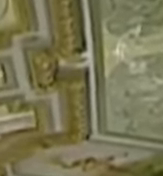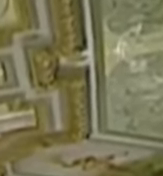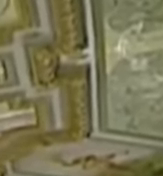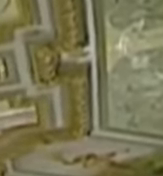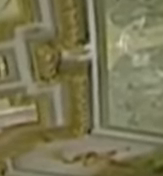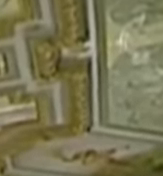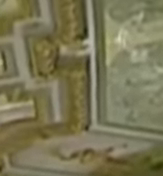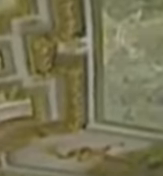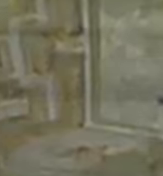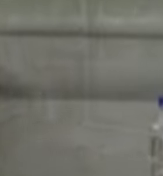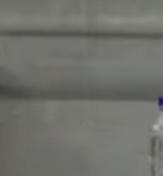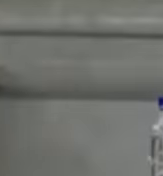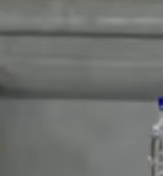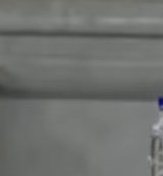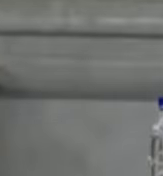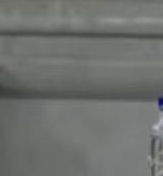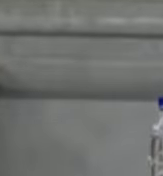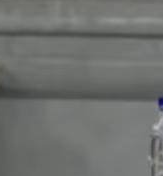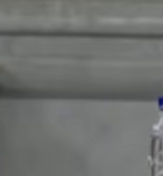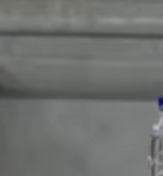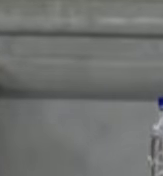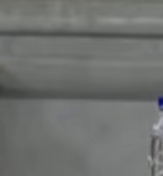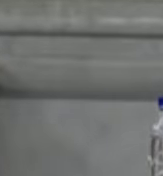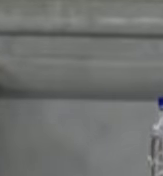Sí, muchísimas gracias. Buenas tardes.